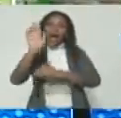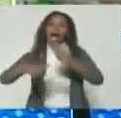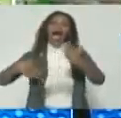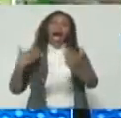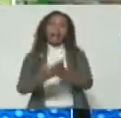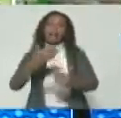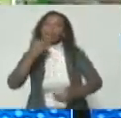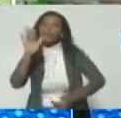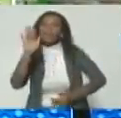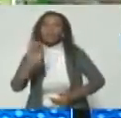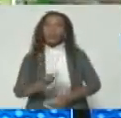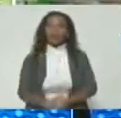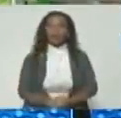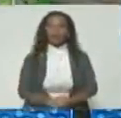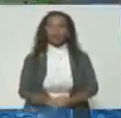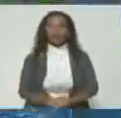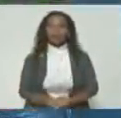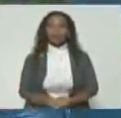la próxima.